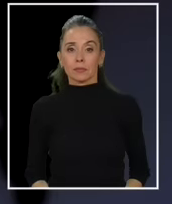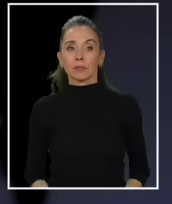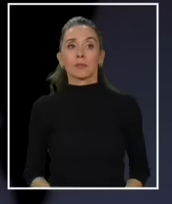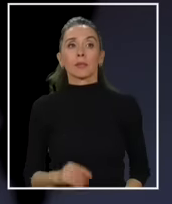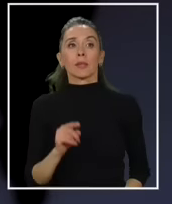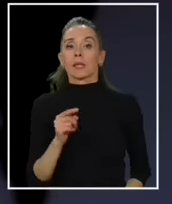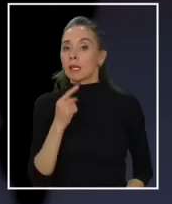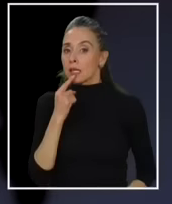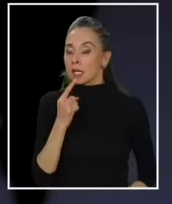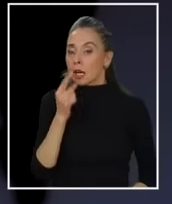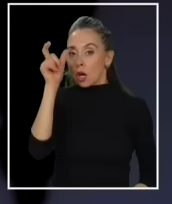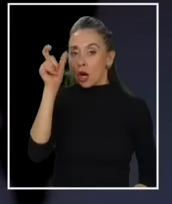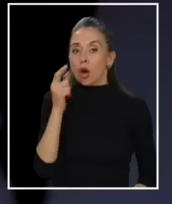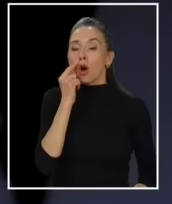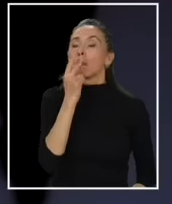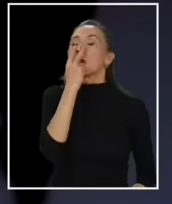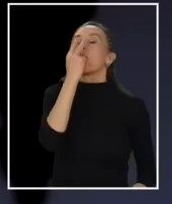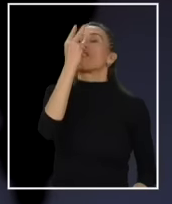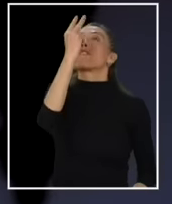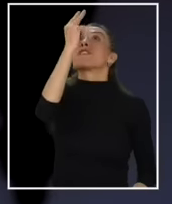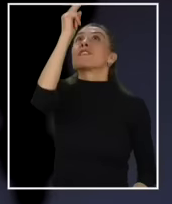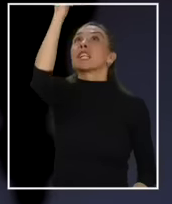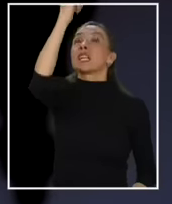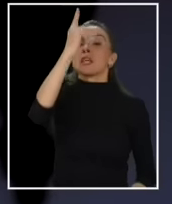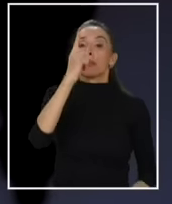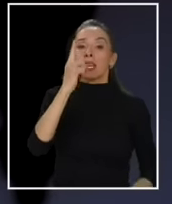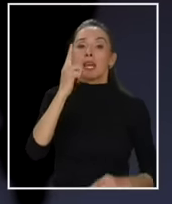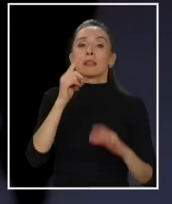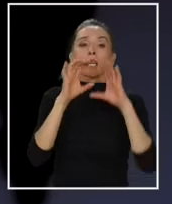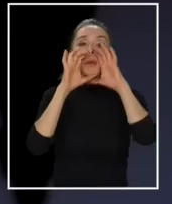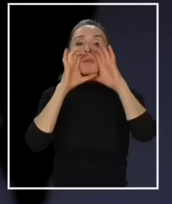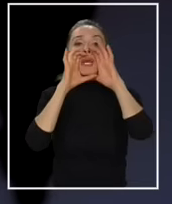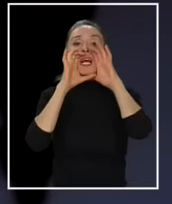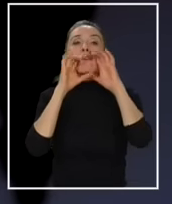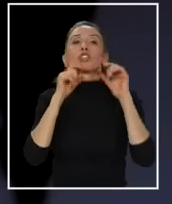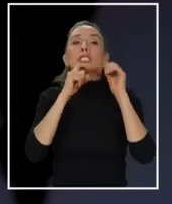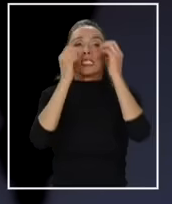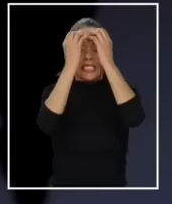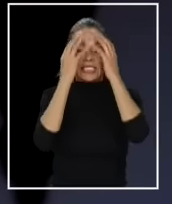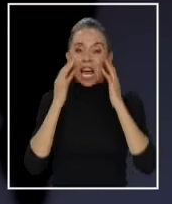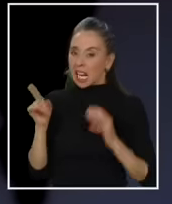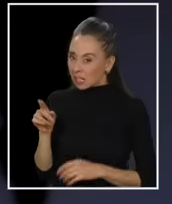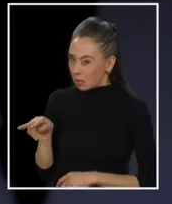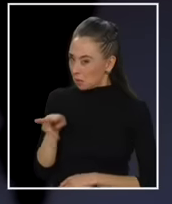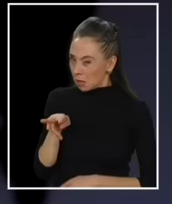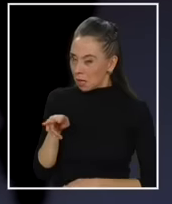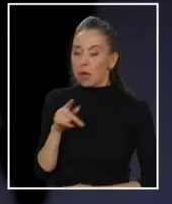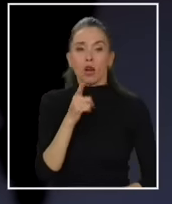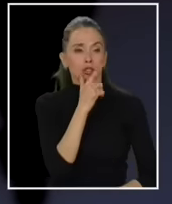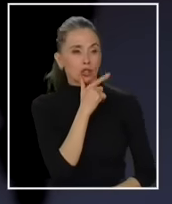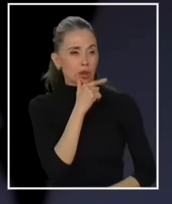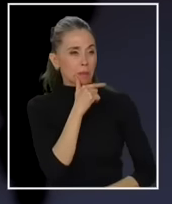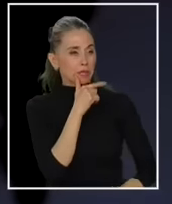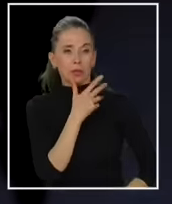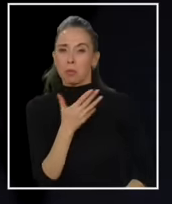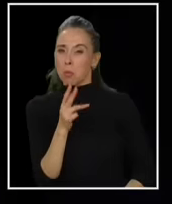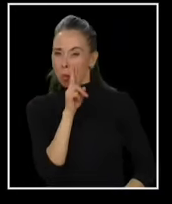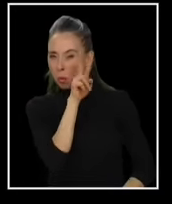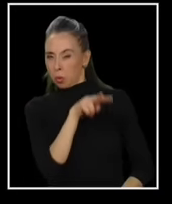Esto que apareciera un vidente con megáfono, que saliera sangre, ¿a ustedes le hizo ruido? Sospechoso, sí, muy